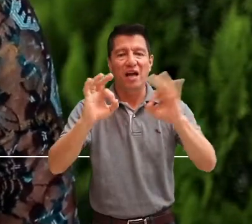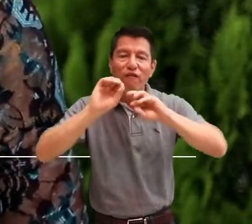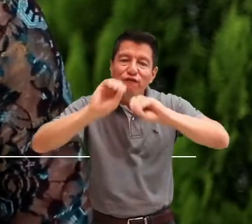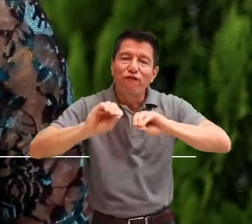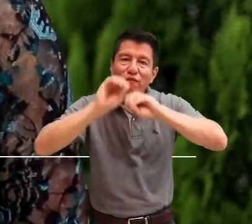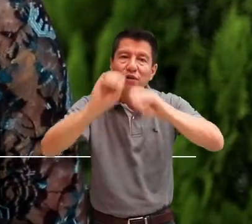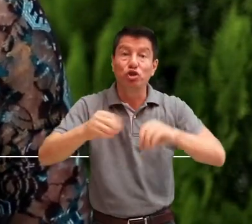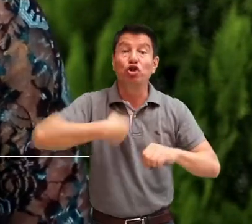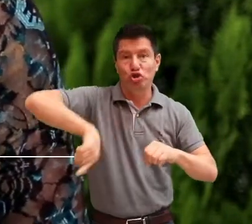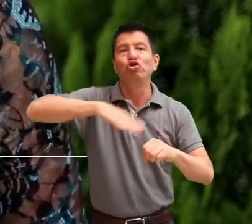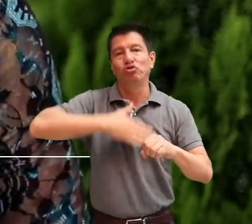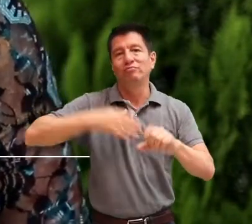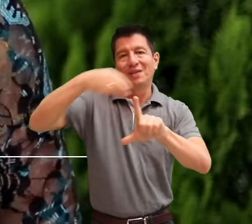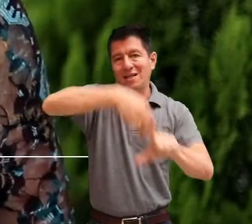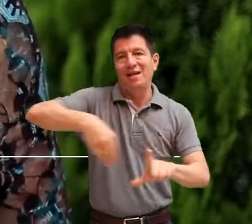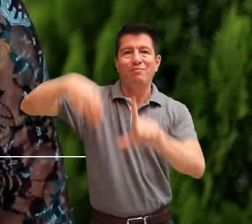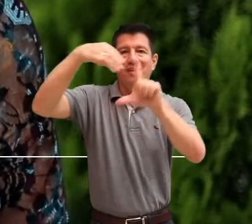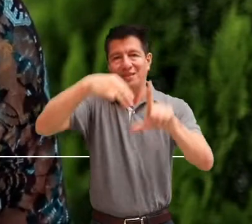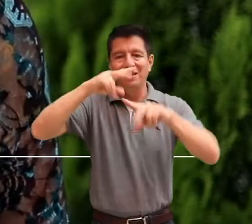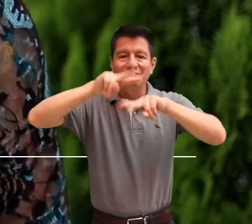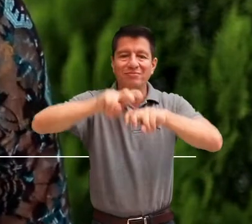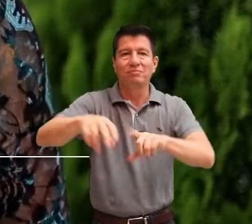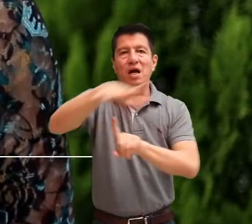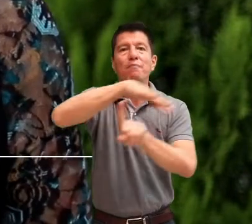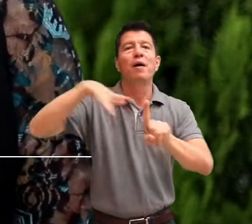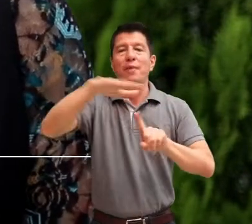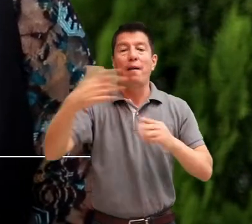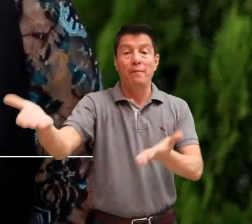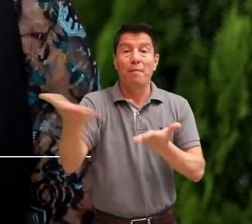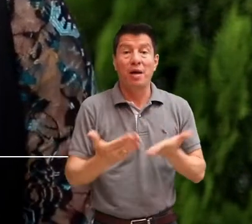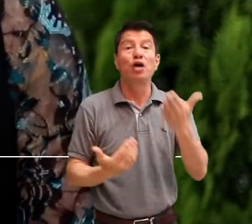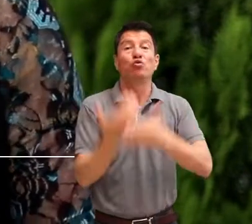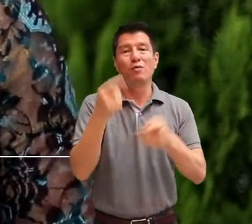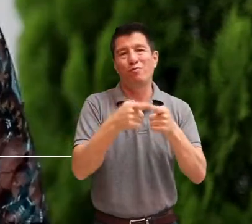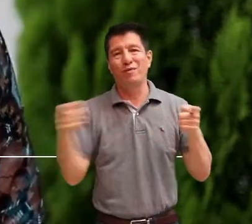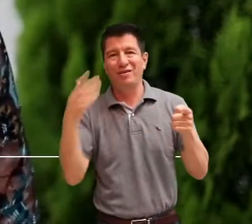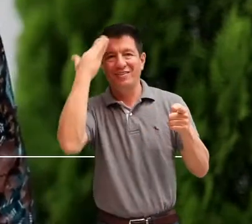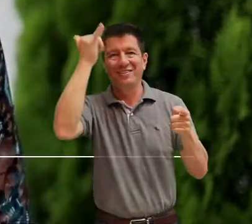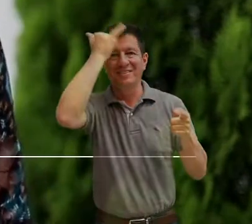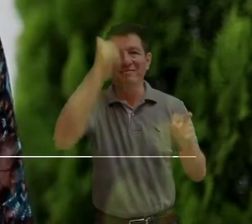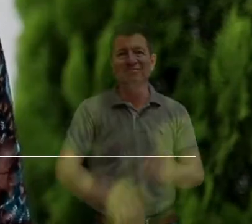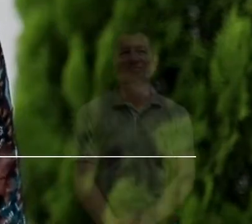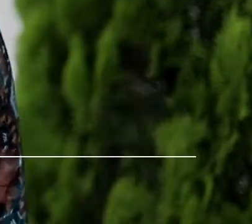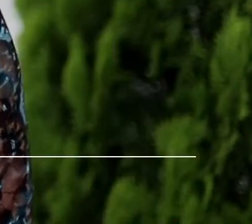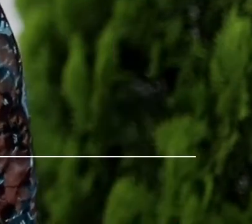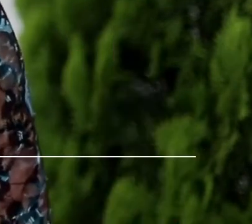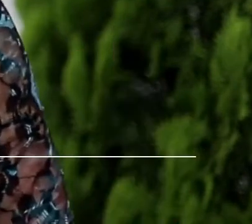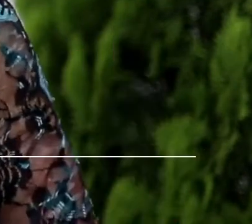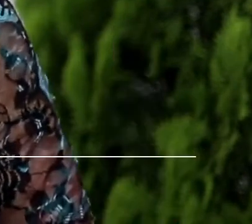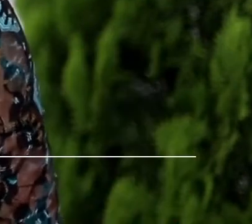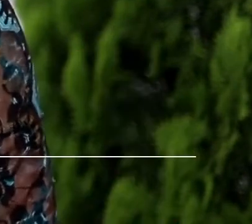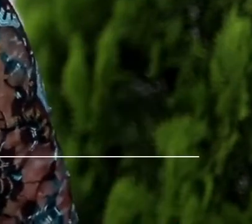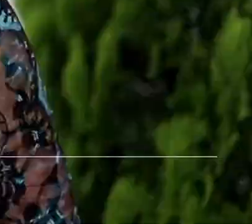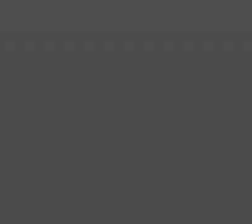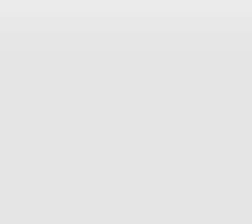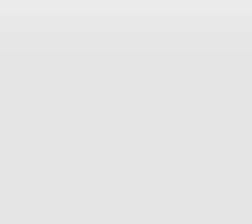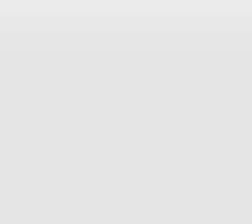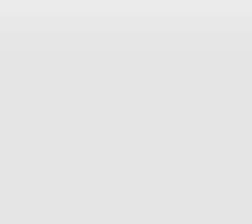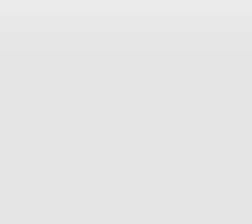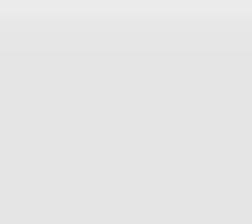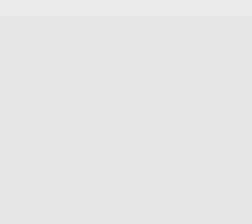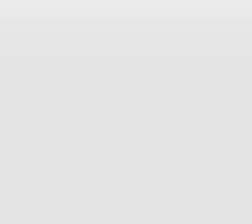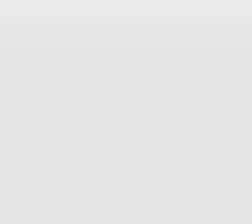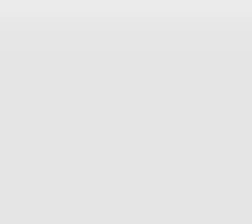procesos de calidad y de formación que en causamos desde la maestría en ciencias ambientales bienvenidos a este periodo académico